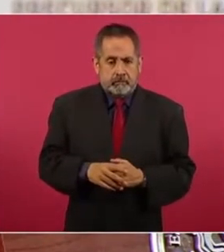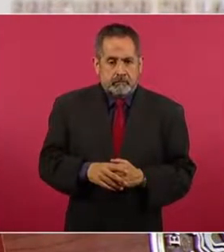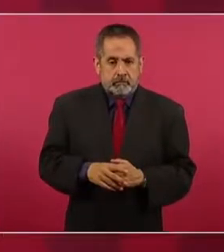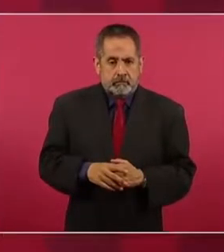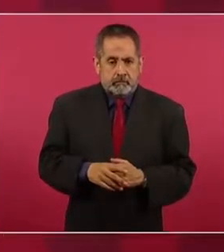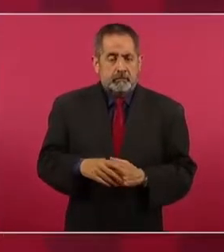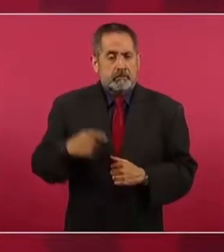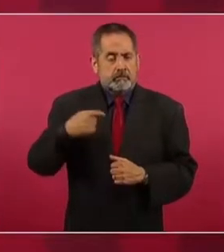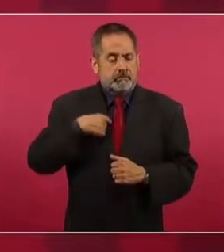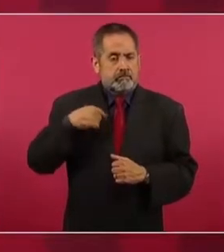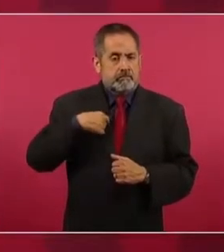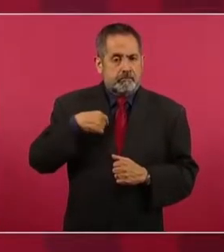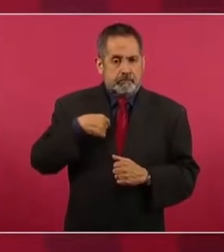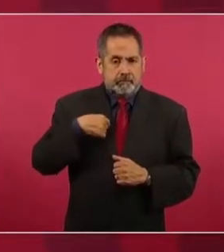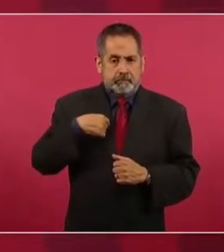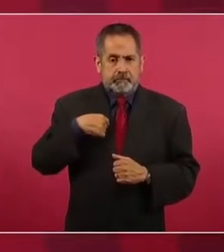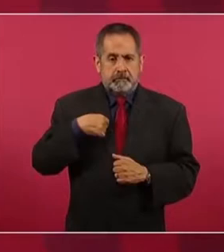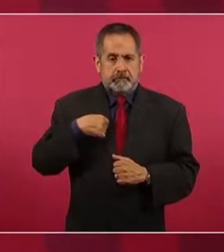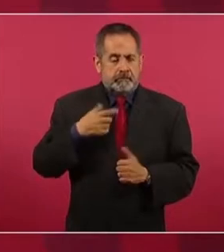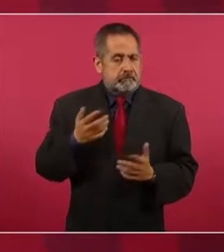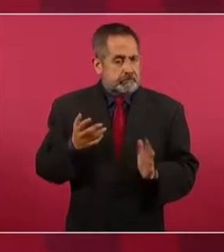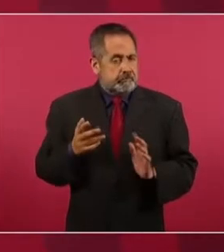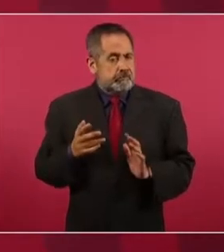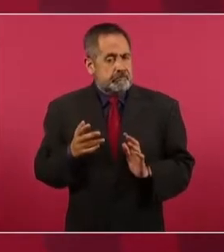Yo lo que he estado